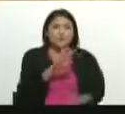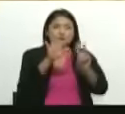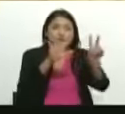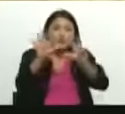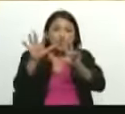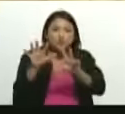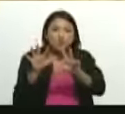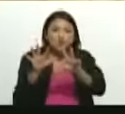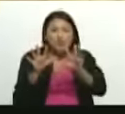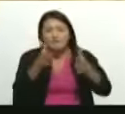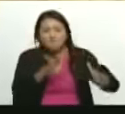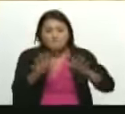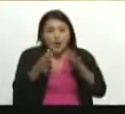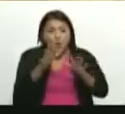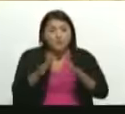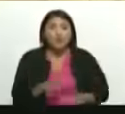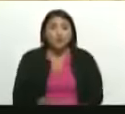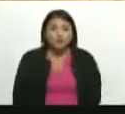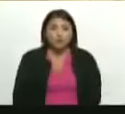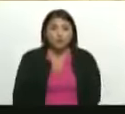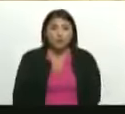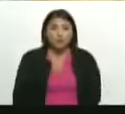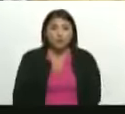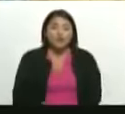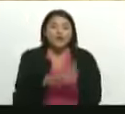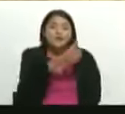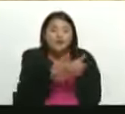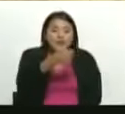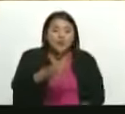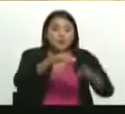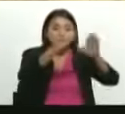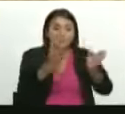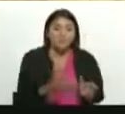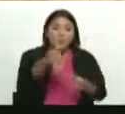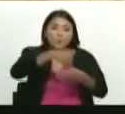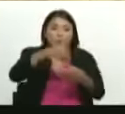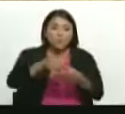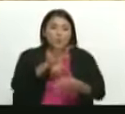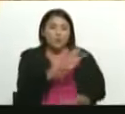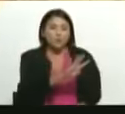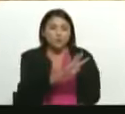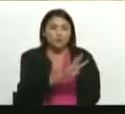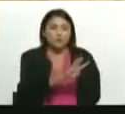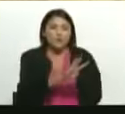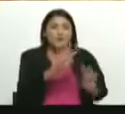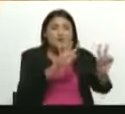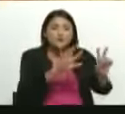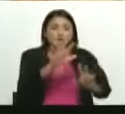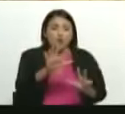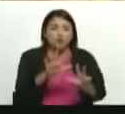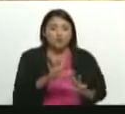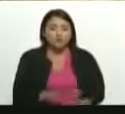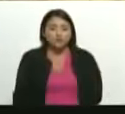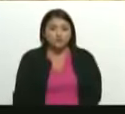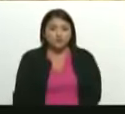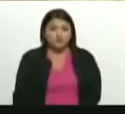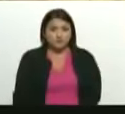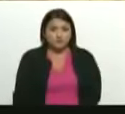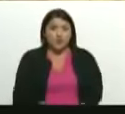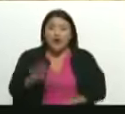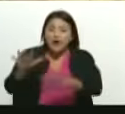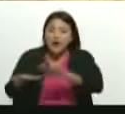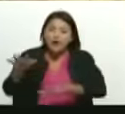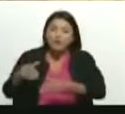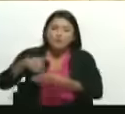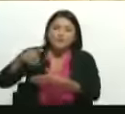En promedio, en cada mesa debió haberse votado por lo menos 400, pero hubo mesas donde pudieron haber votado